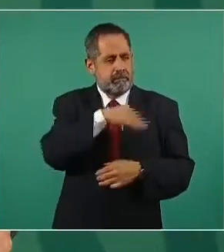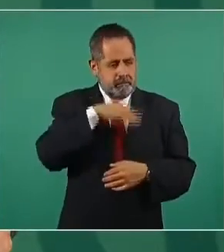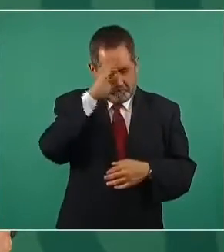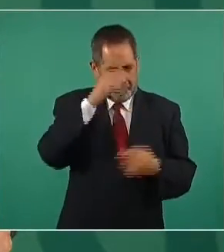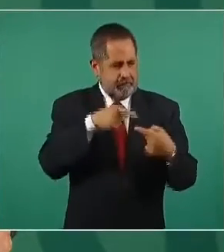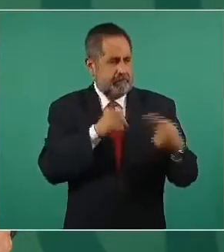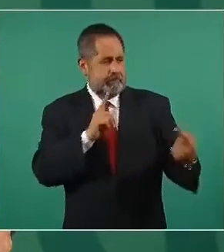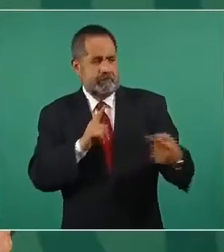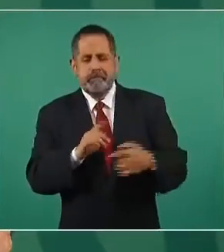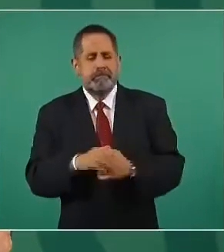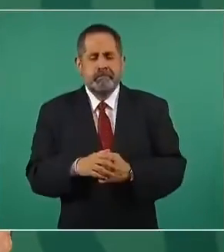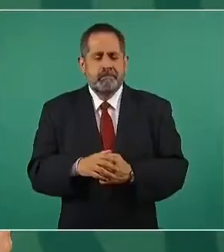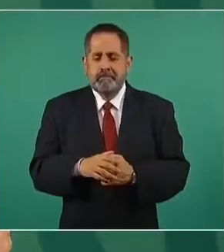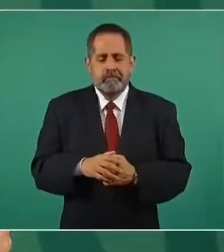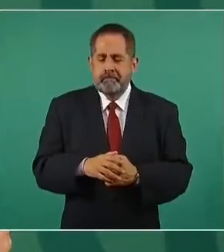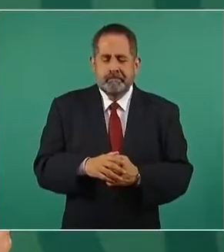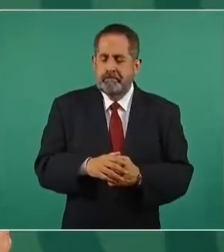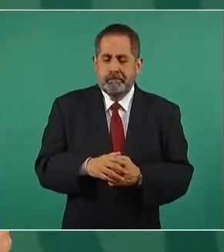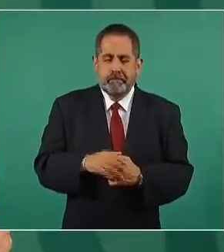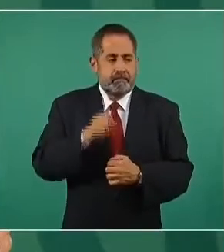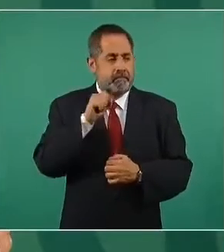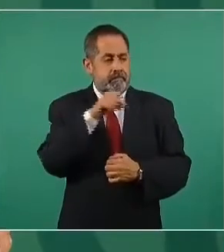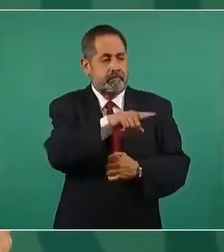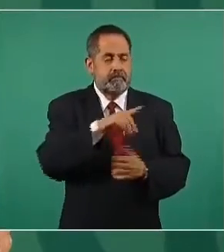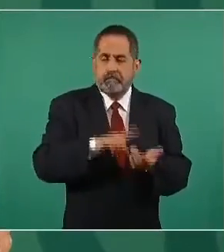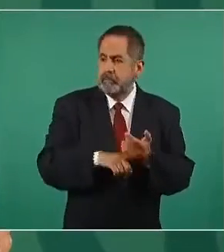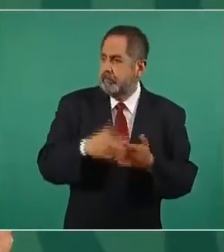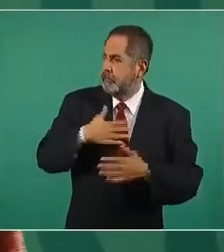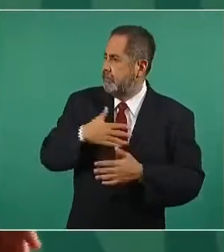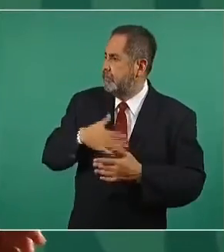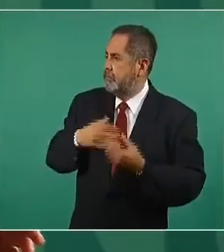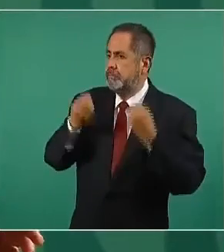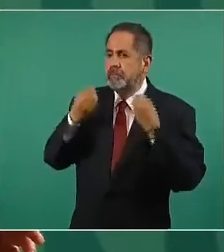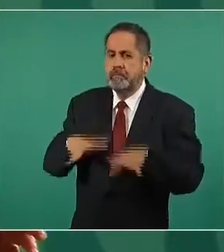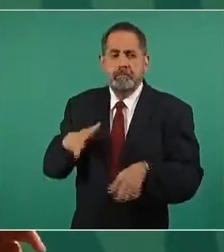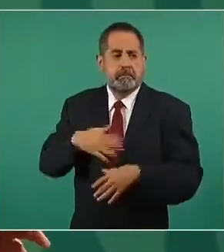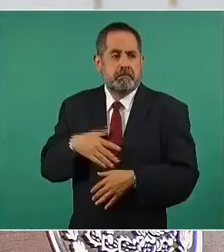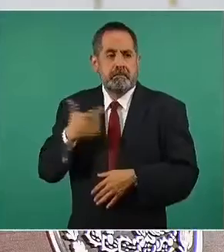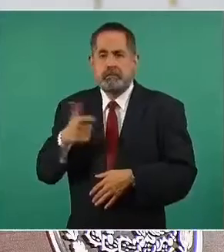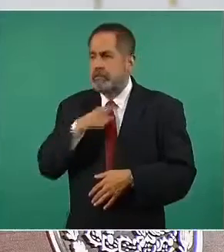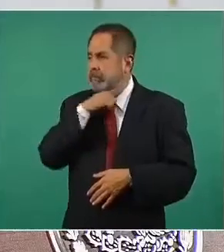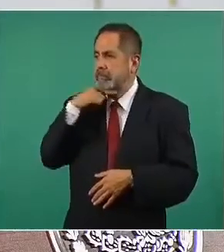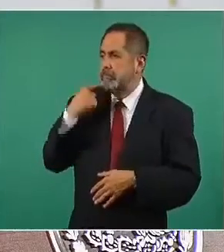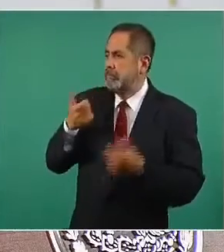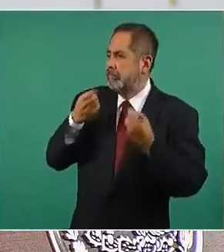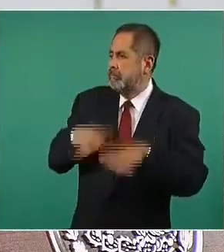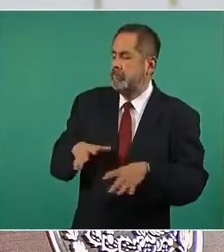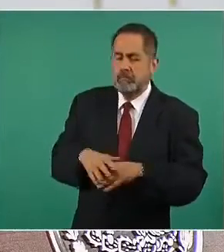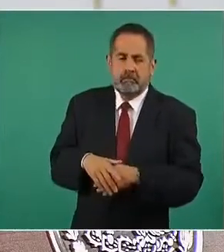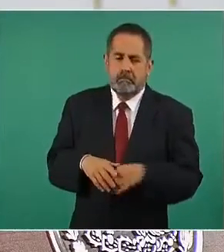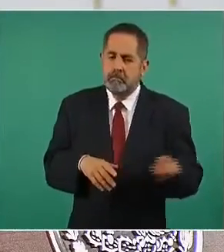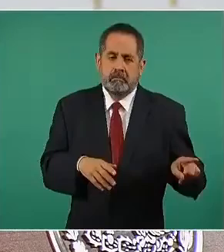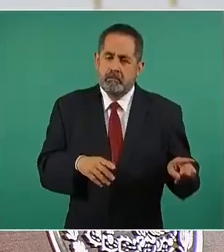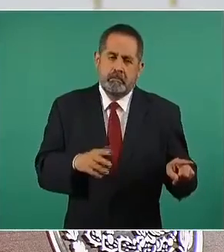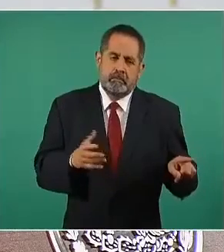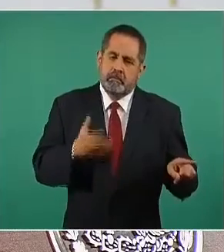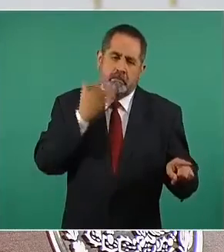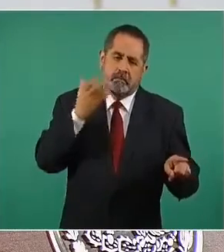distinto, también es un asunto de intereses, un asunto económico. Se malacostumbraron a